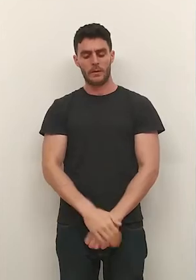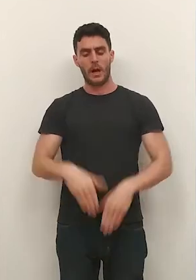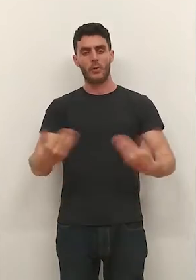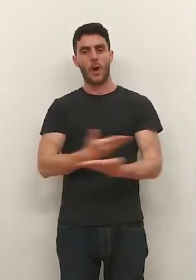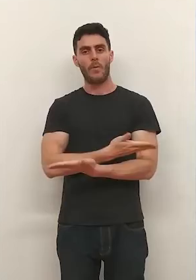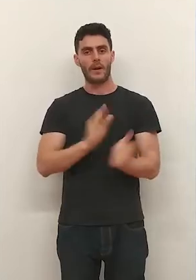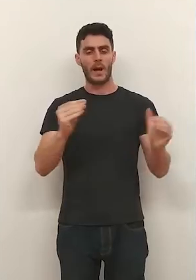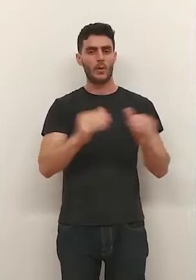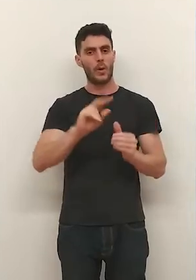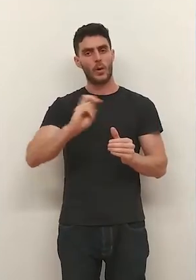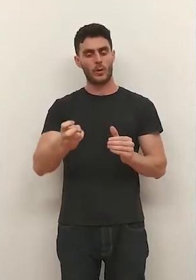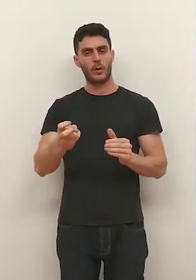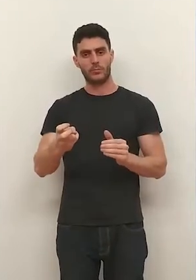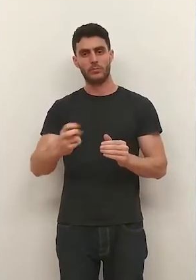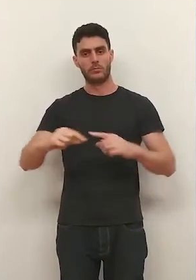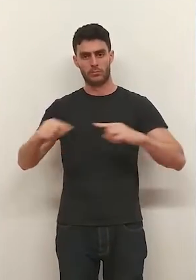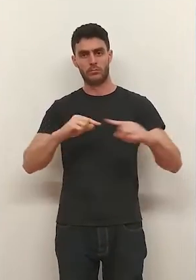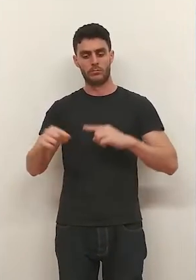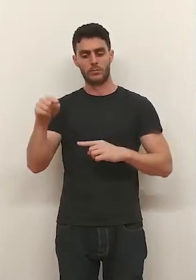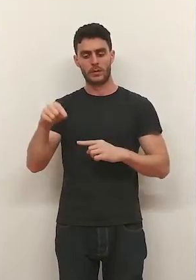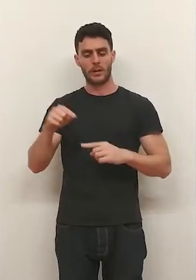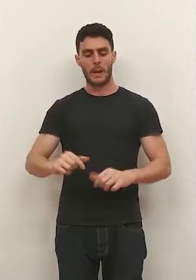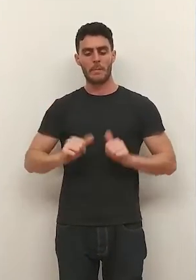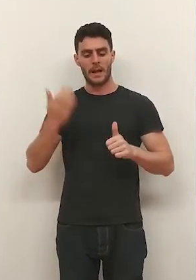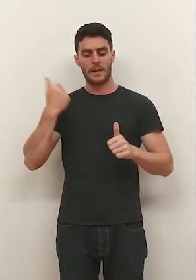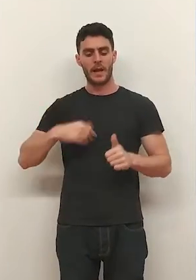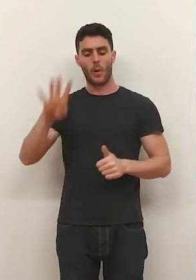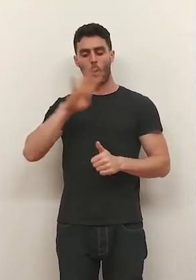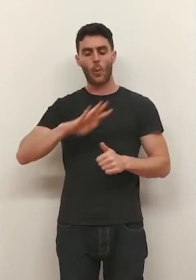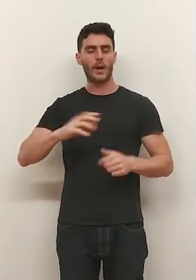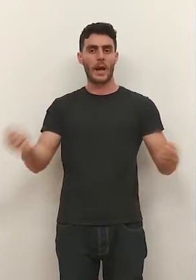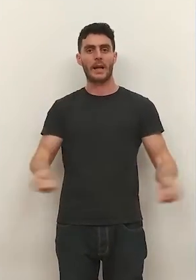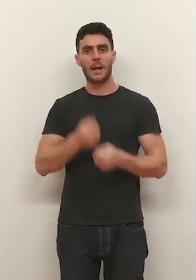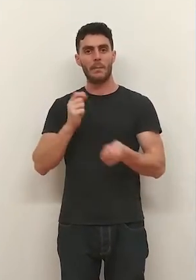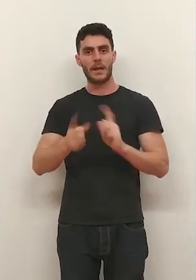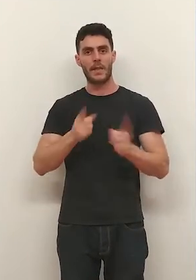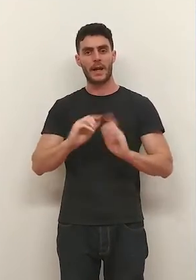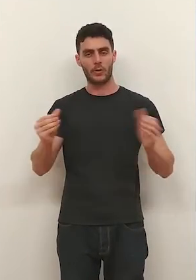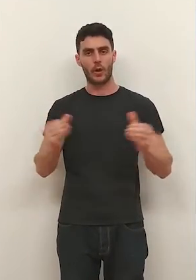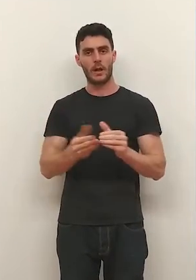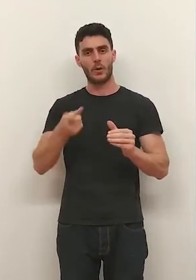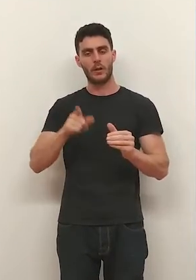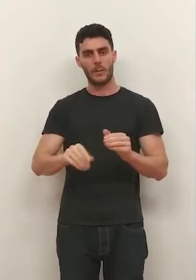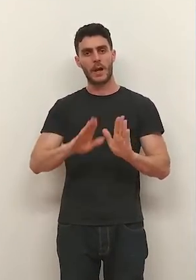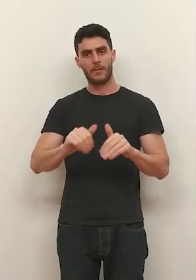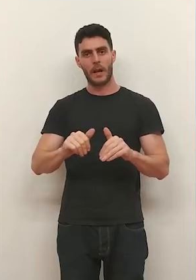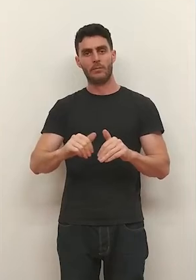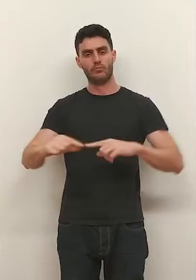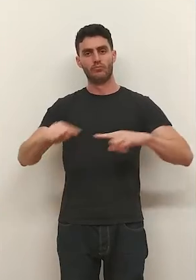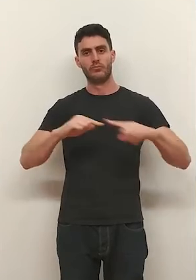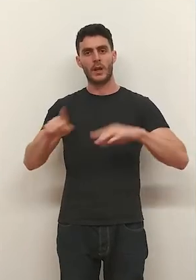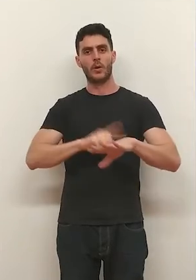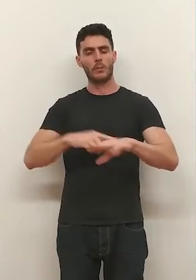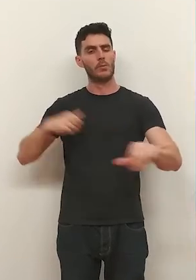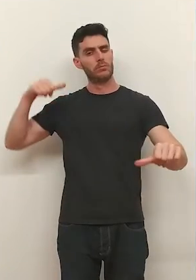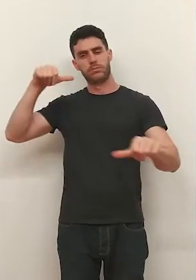tener ofertas de otros clubes, el técnico logroñés arrancará la que será ya su cuarta campaña dirigiendo al equipo y se convertirá en el técnico que